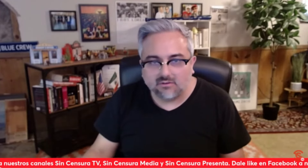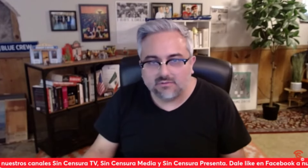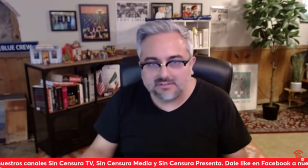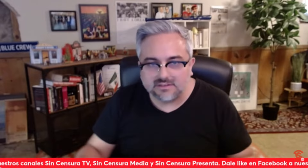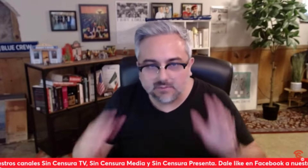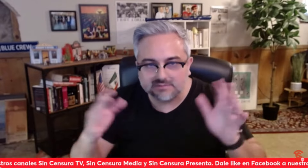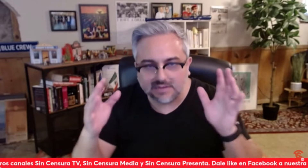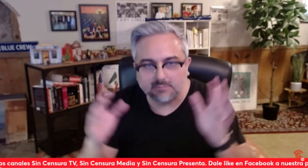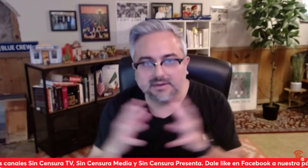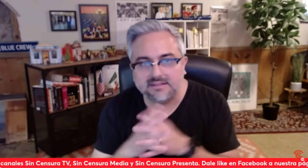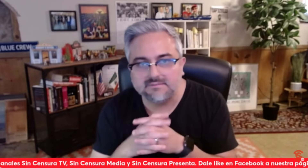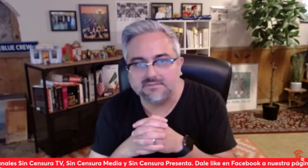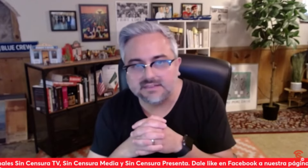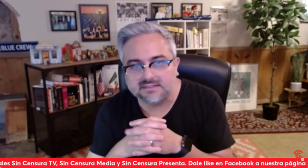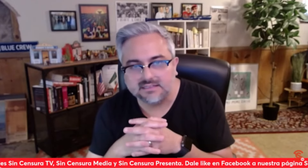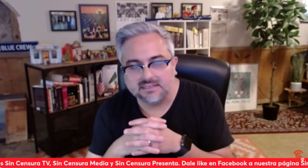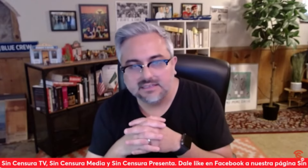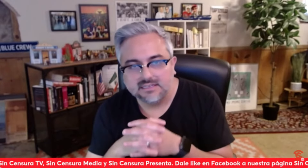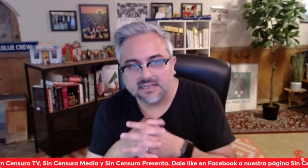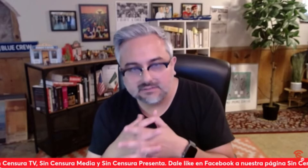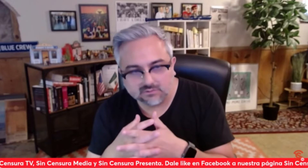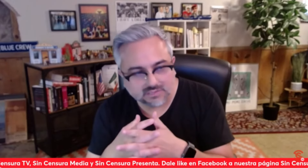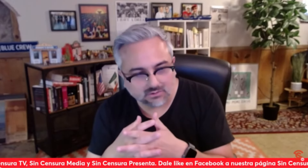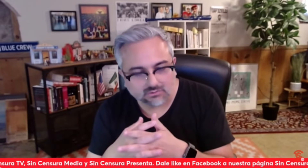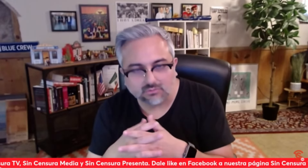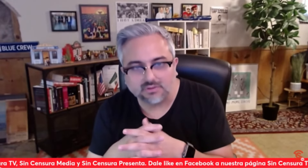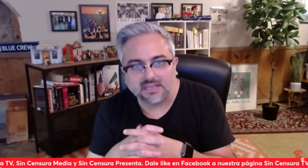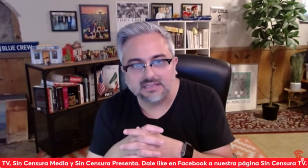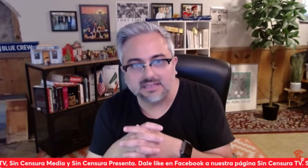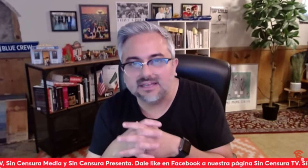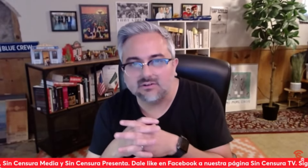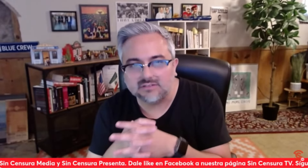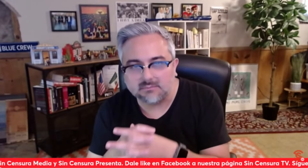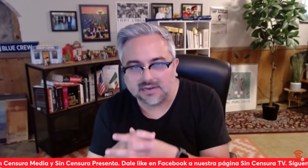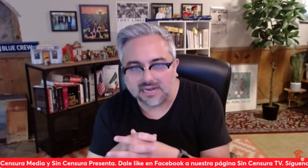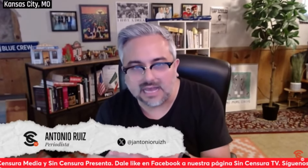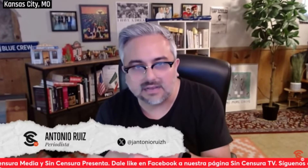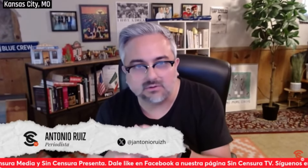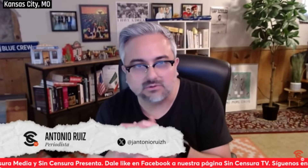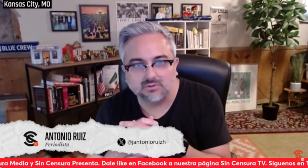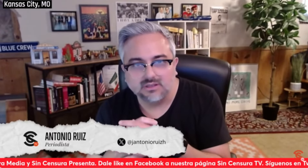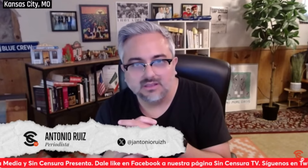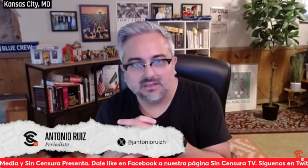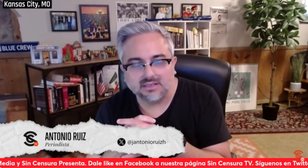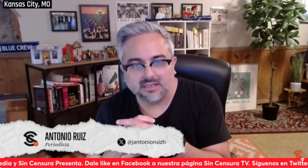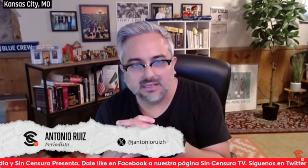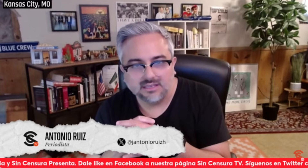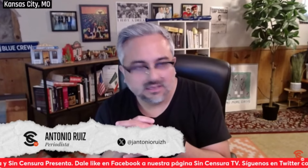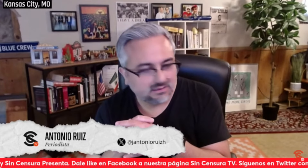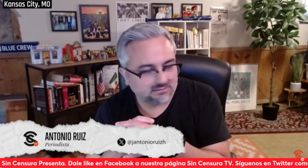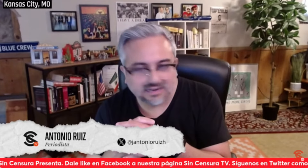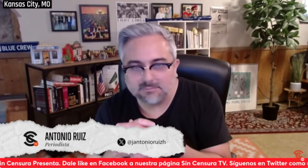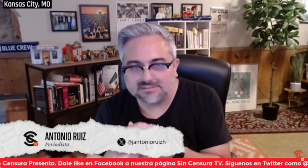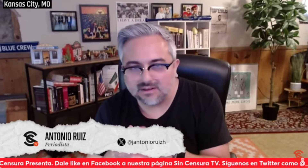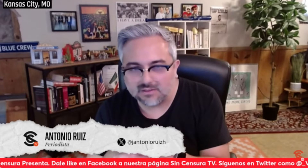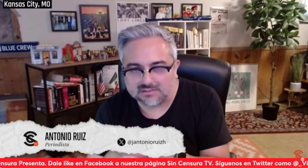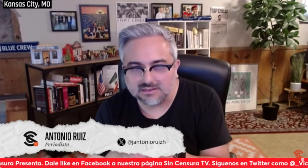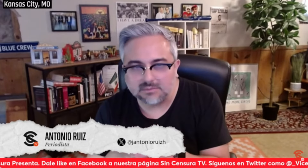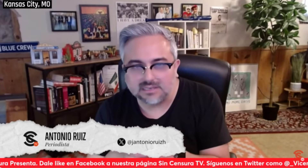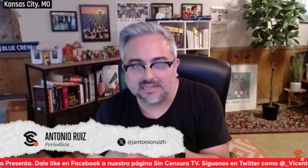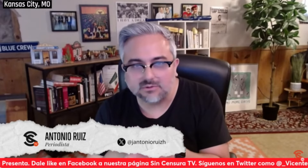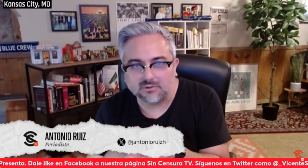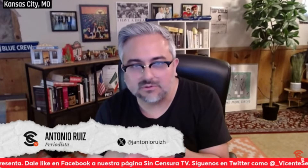Es ofensivo hasta la pared de enfrente que estos que nos ofenden, que nos llaman nacos, que se le han